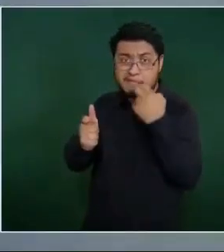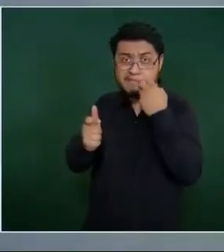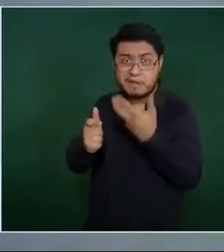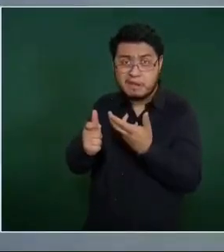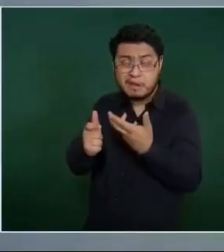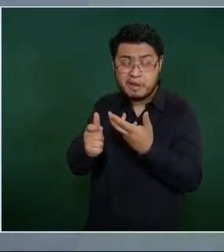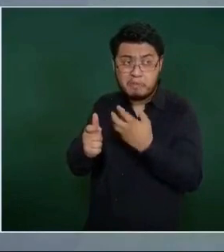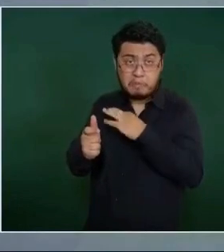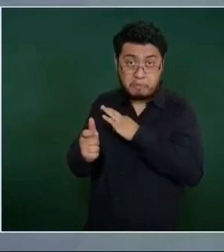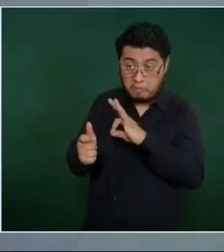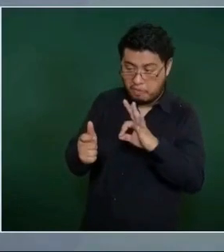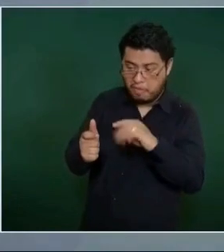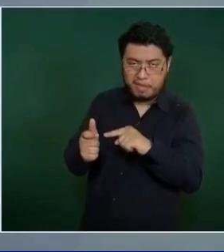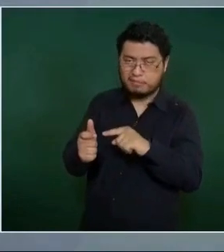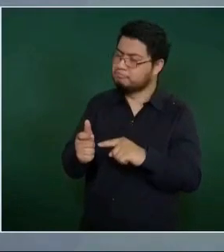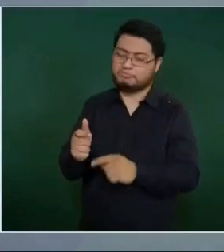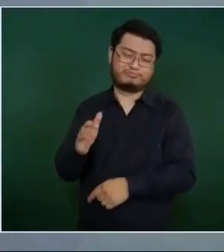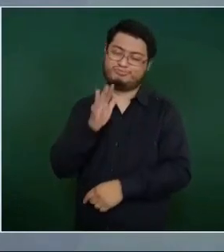se podía